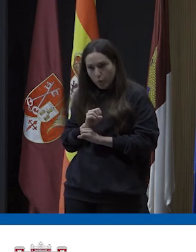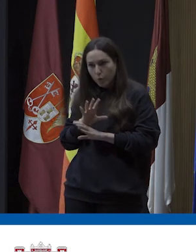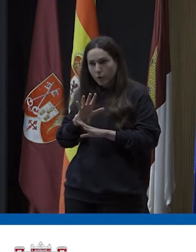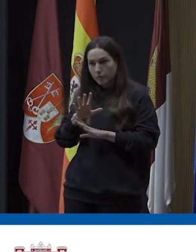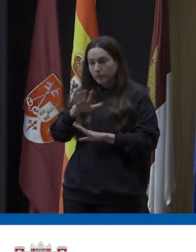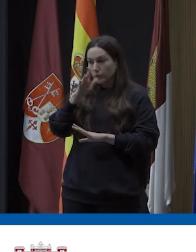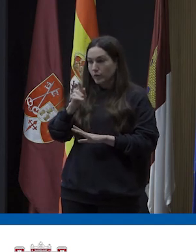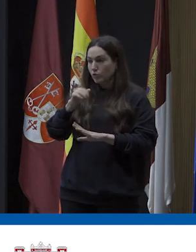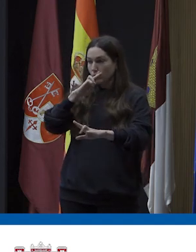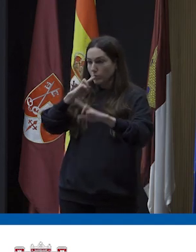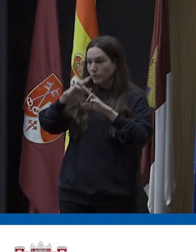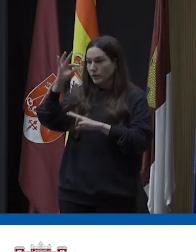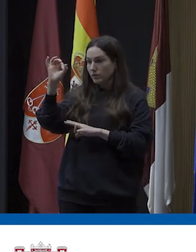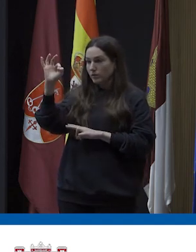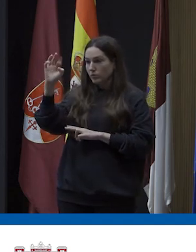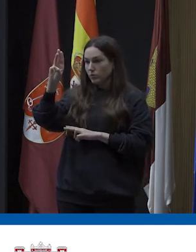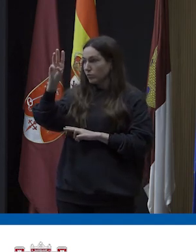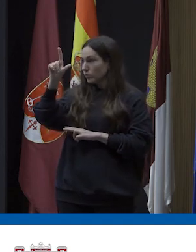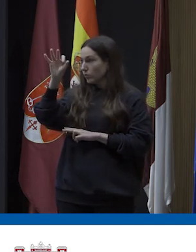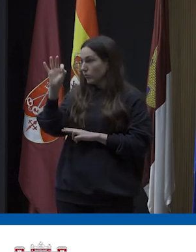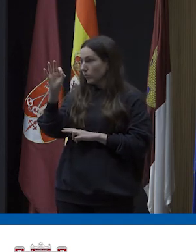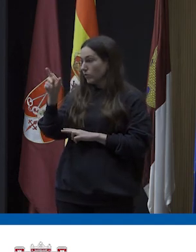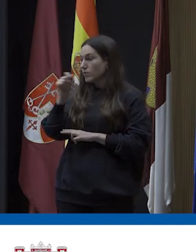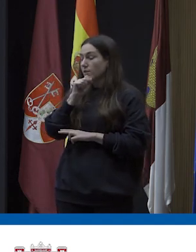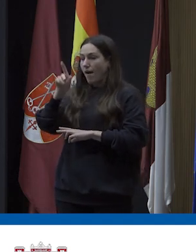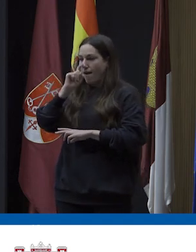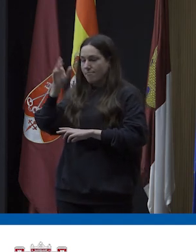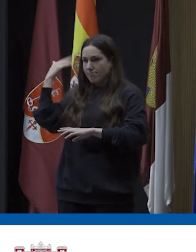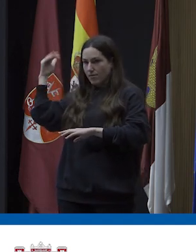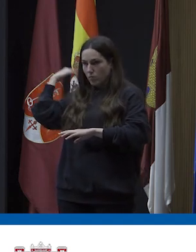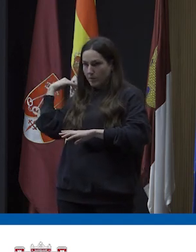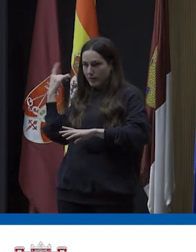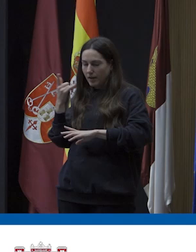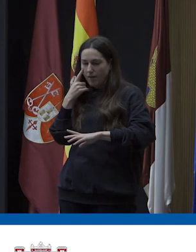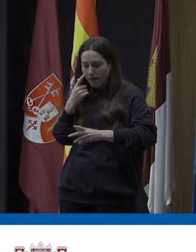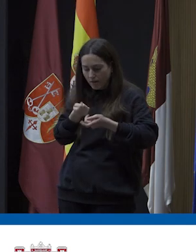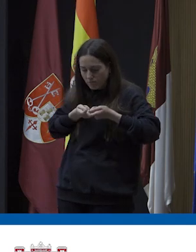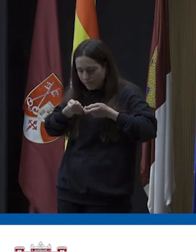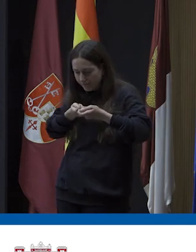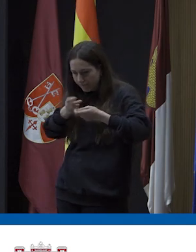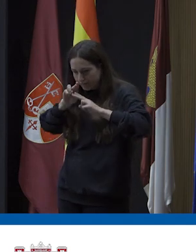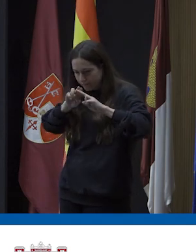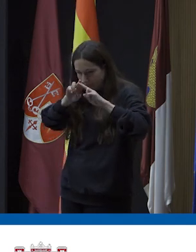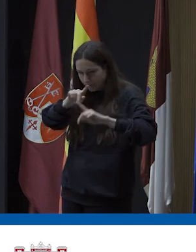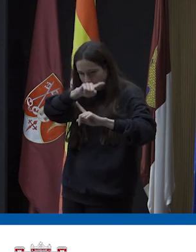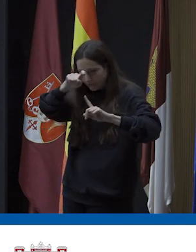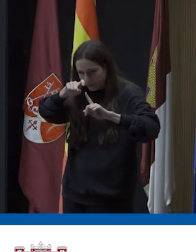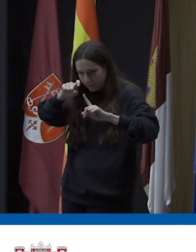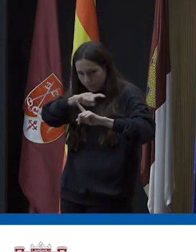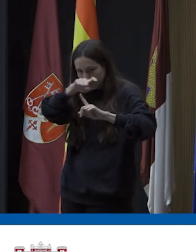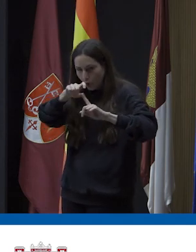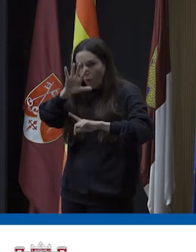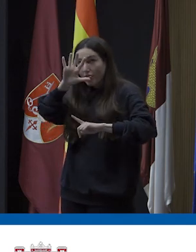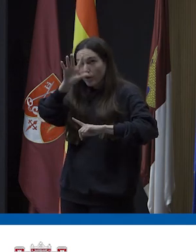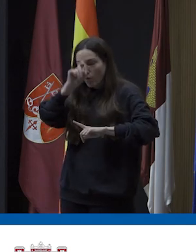soplo. Eso antiguamente, cuando no había medios, había que seguirlo, verlo cada año, cada 5 años,